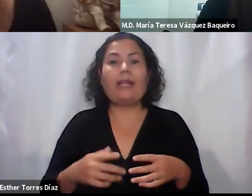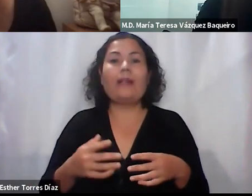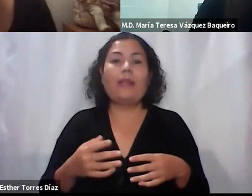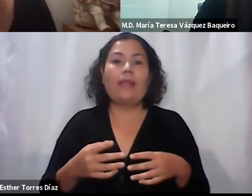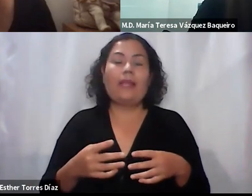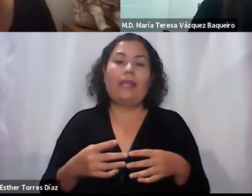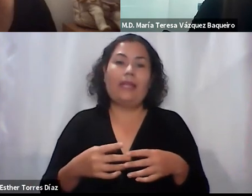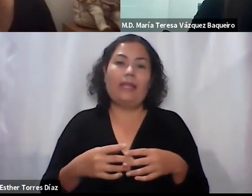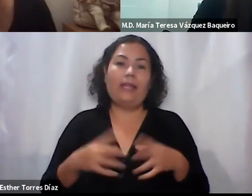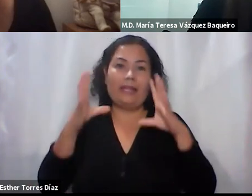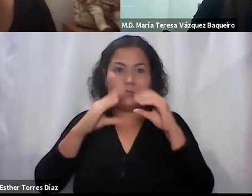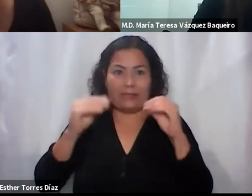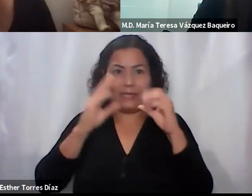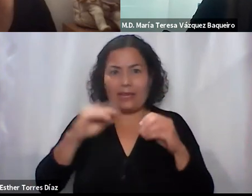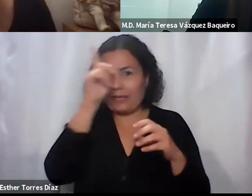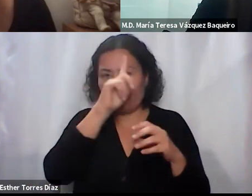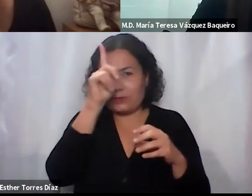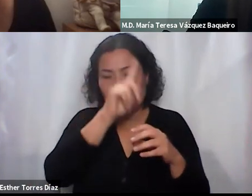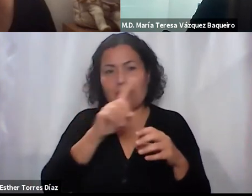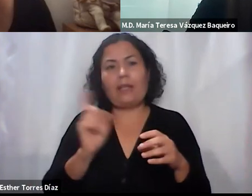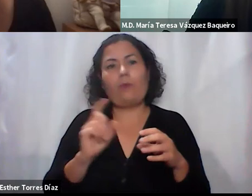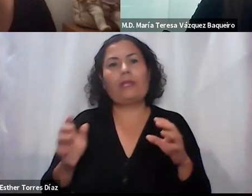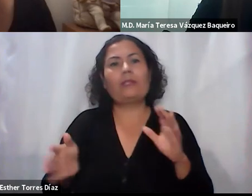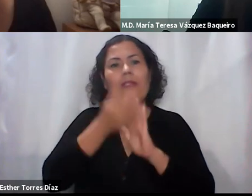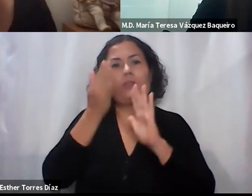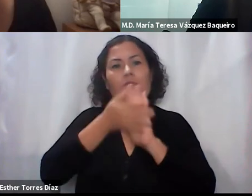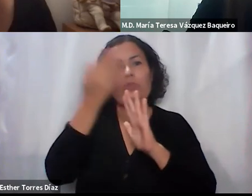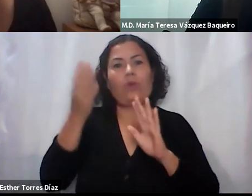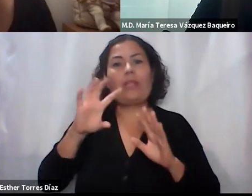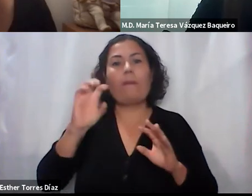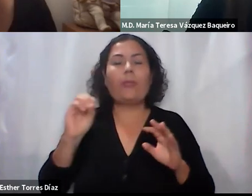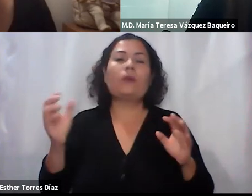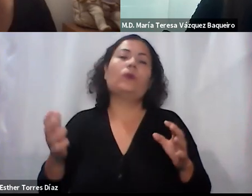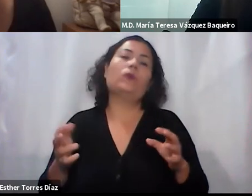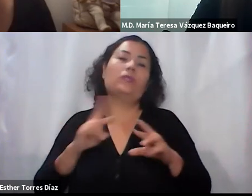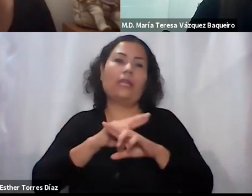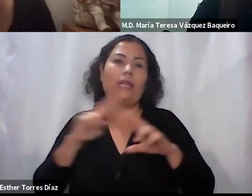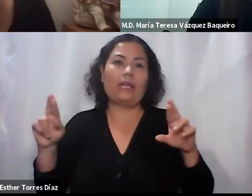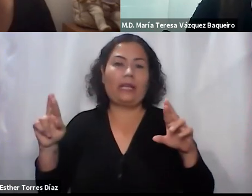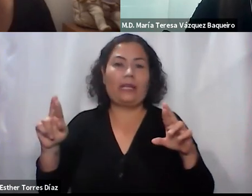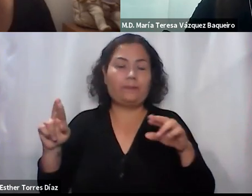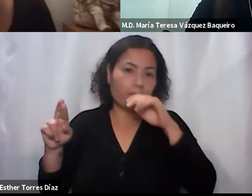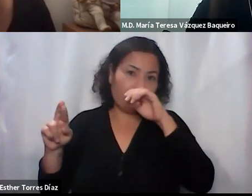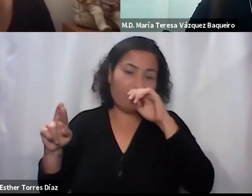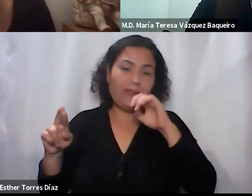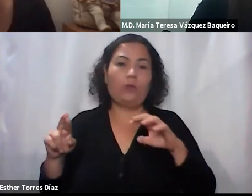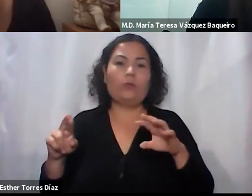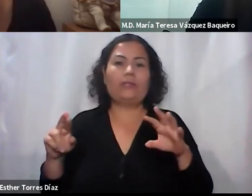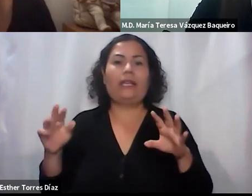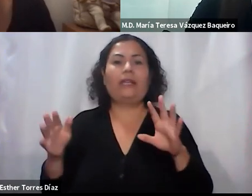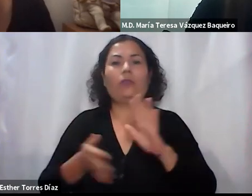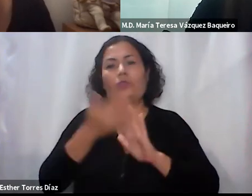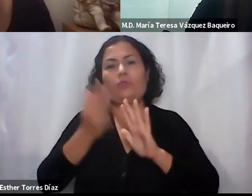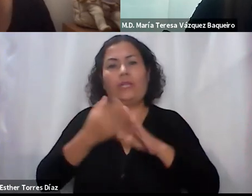ahora cuando se construya, cuando se rehabiliten vías públicas, pues se haga pensando en esta accesibilidad universal, ¿no? Que es